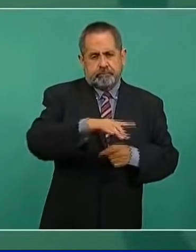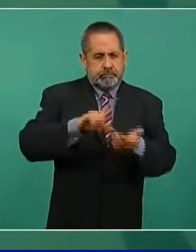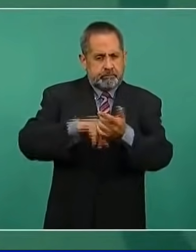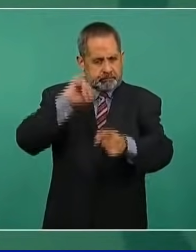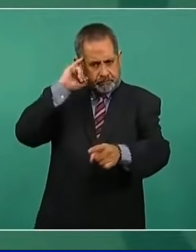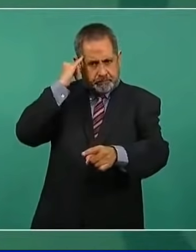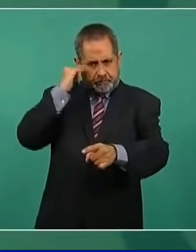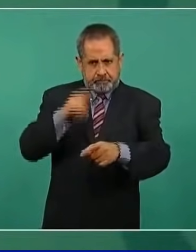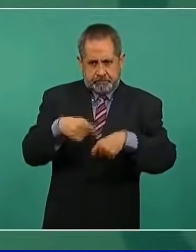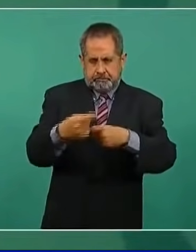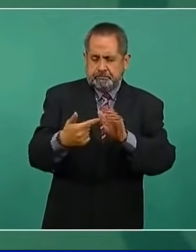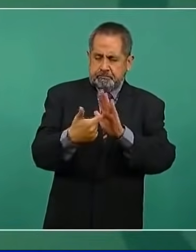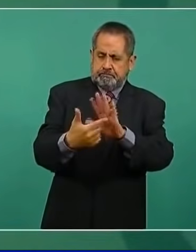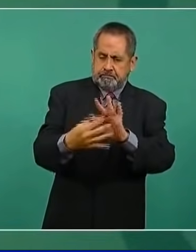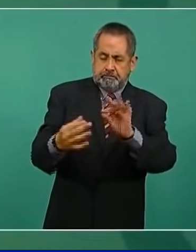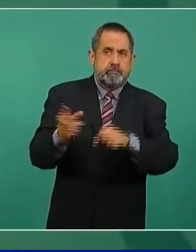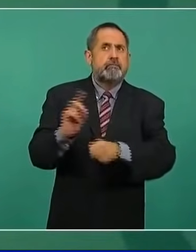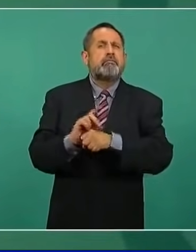el 28.